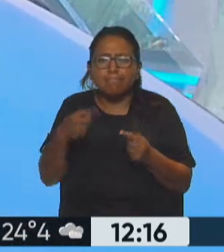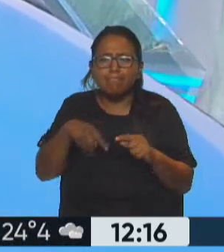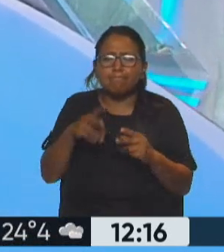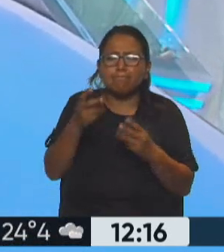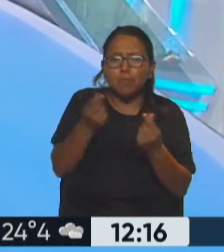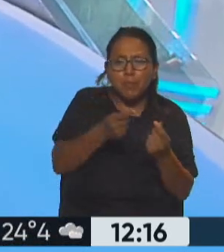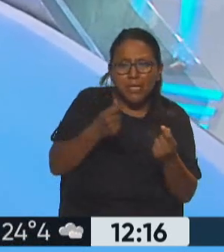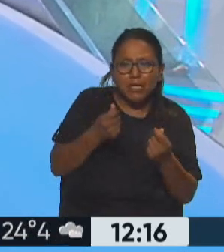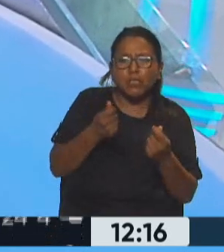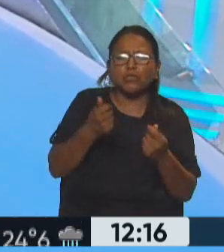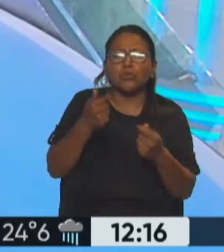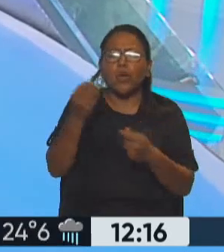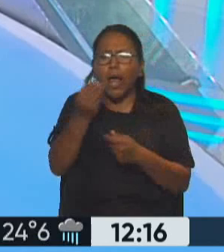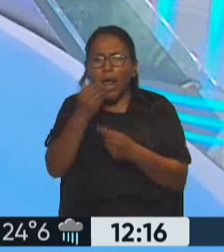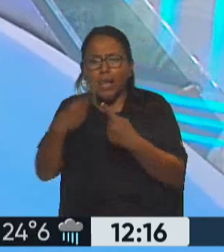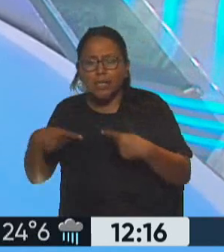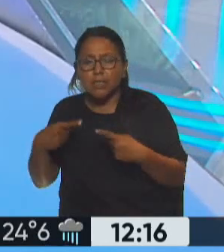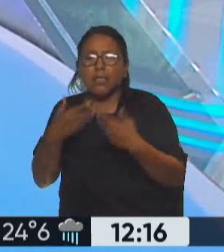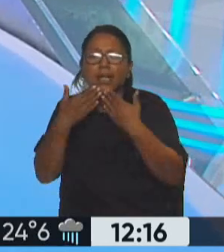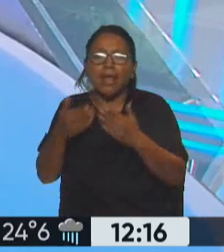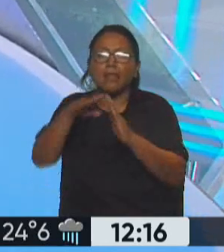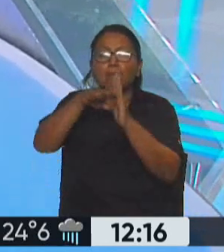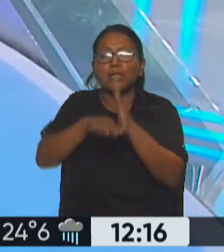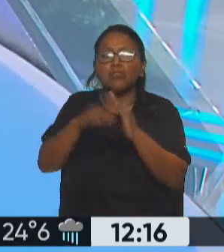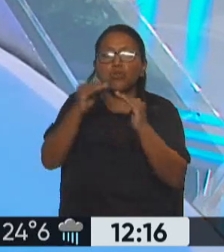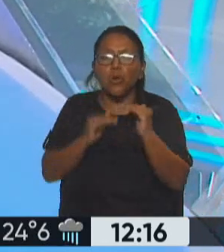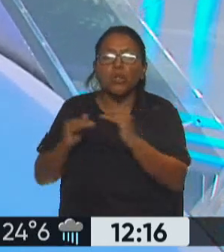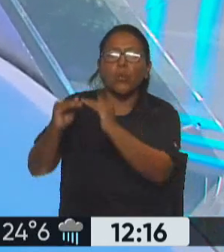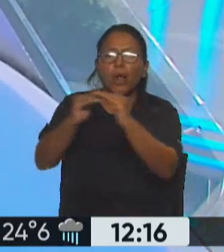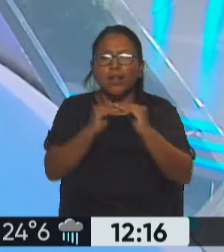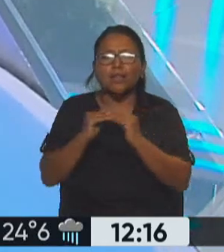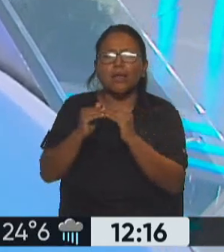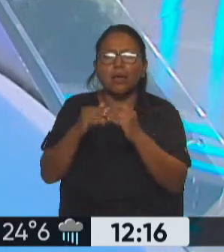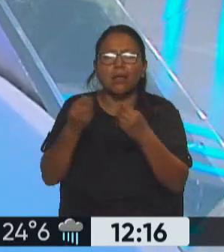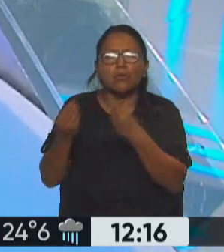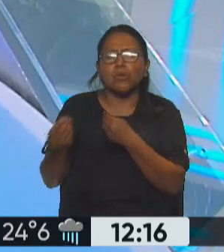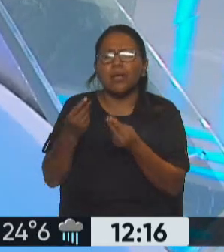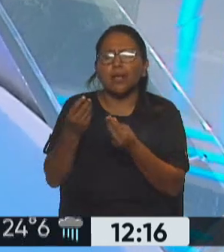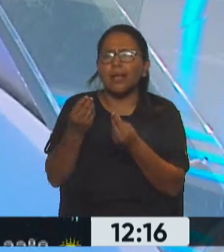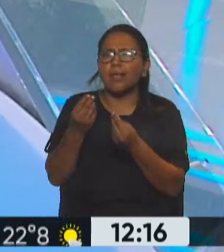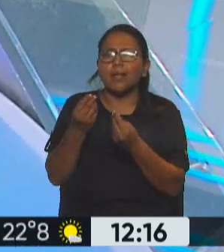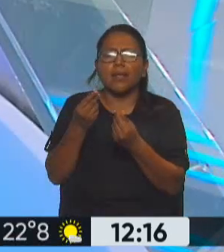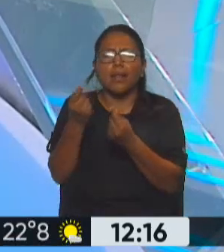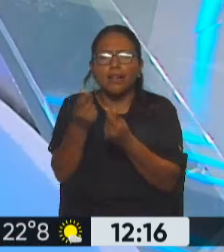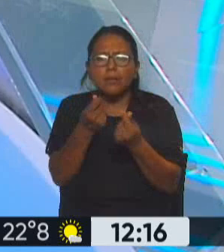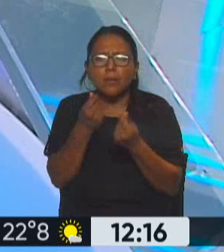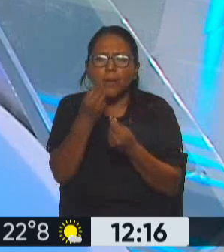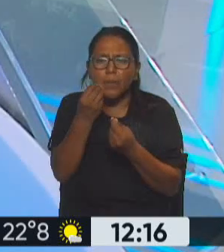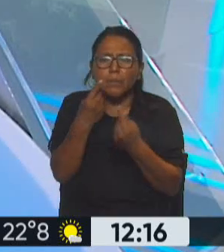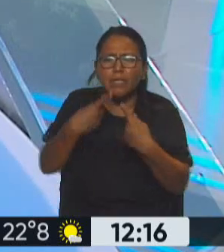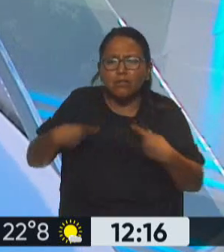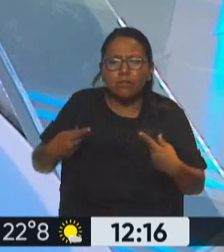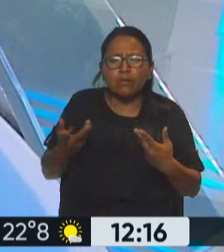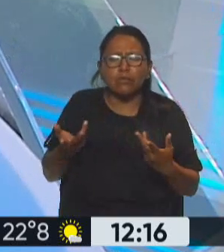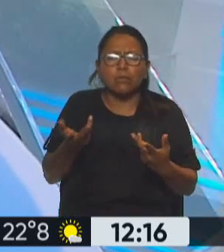precio de los alimentos a partir del programa Precios Justos? Digo, ¿de qué manera los alimentos van a tener